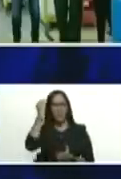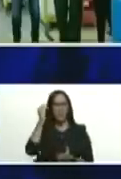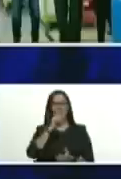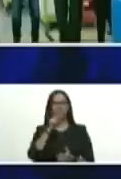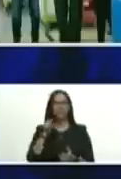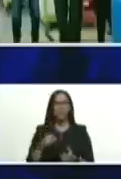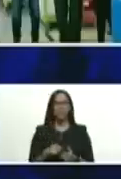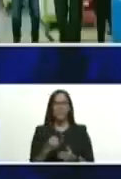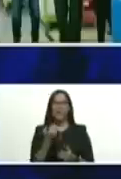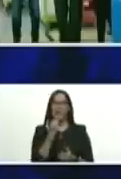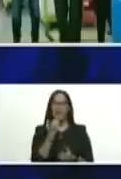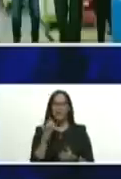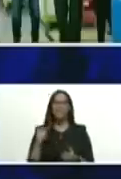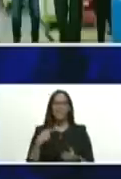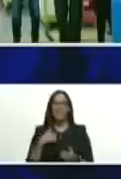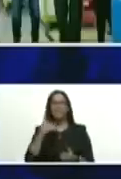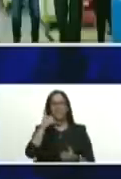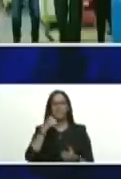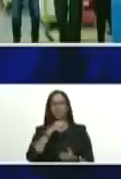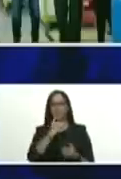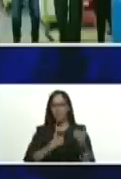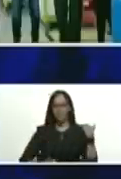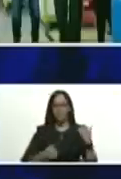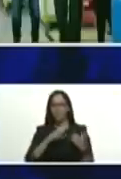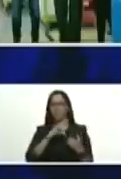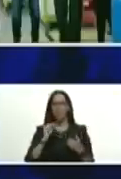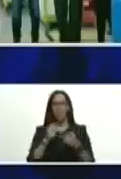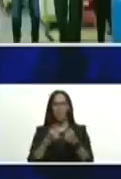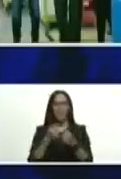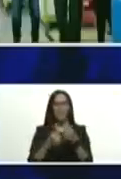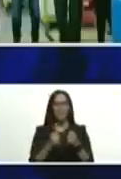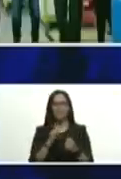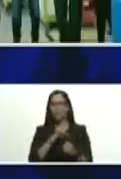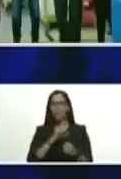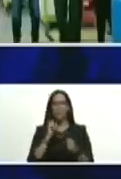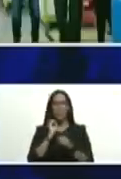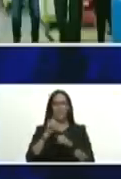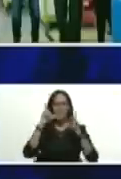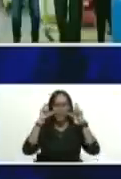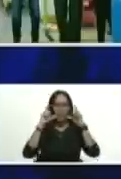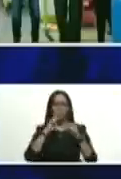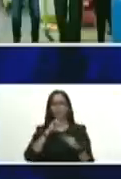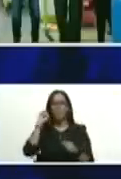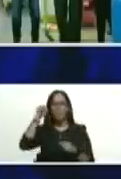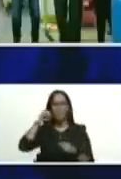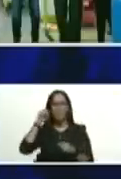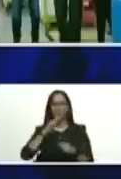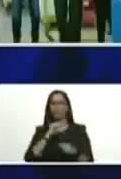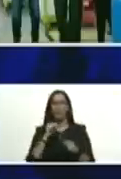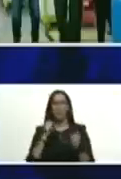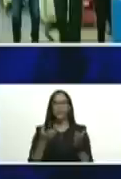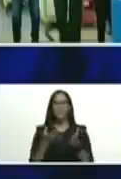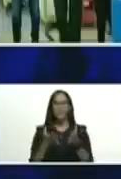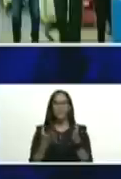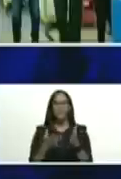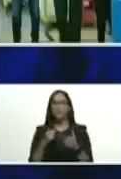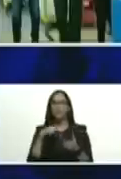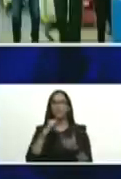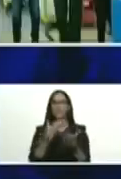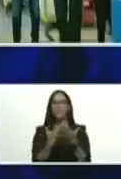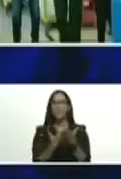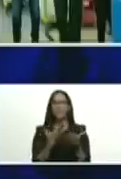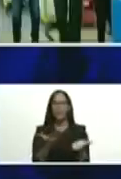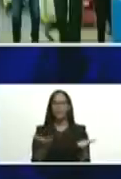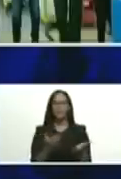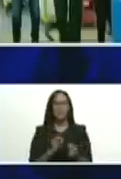¿Por qué alguien que tiene el teléfono del presidente no le escribe? No le manda fotos, no le manda videos, no le manda logros, no le manda propuestas, no le manda